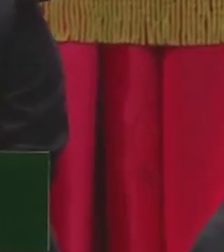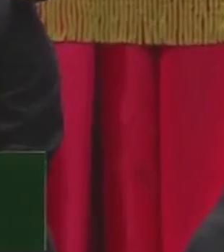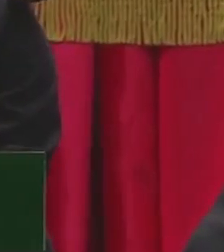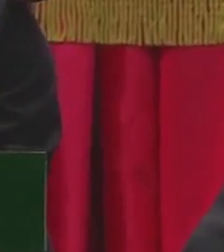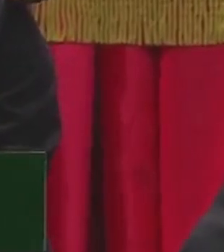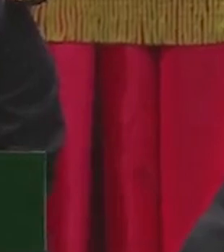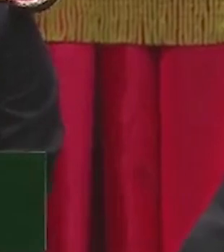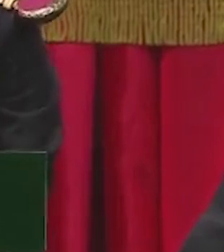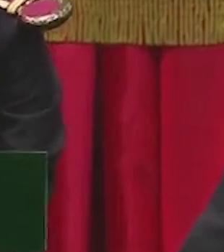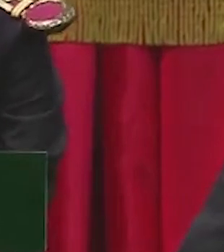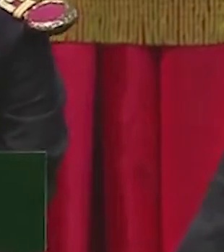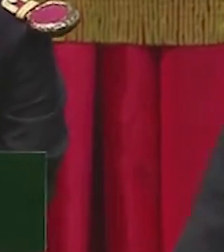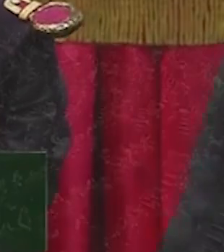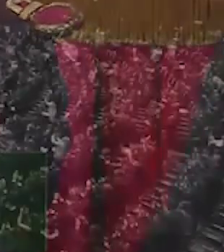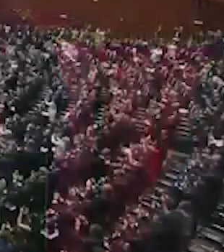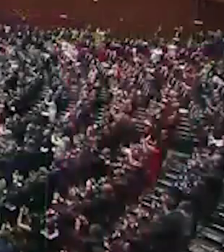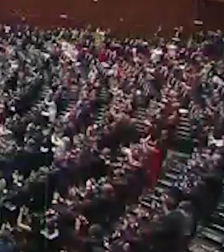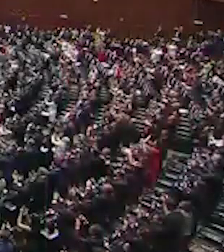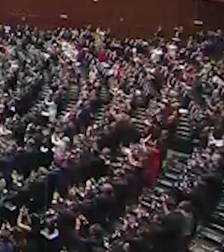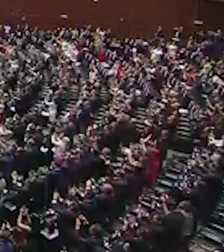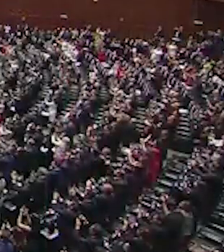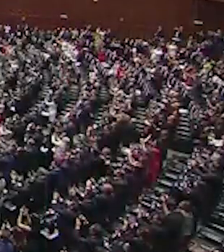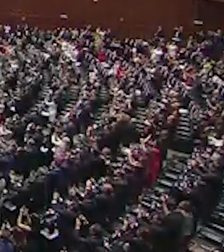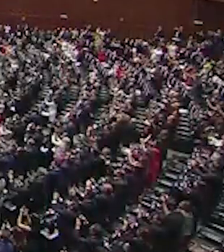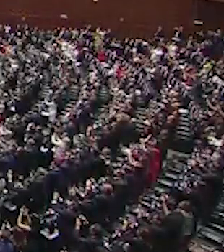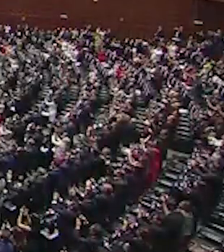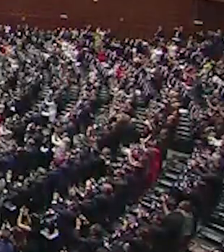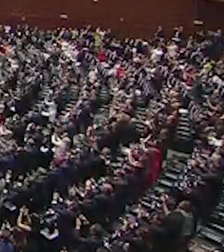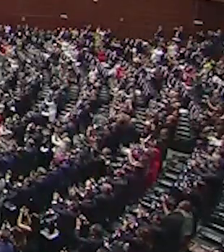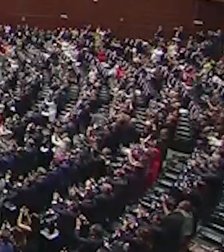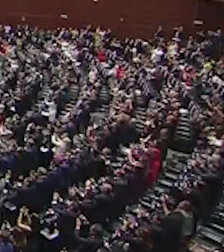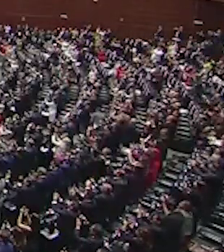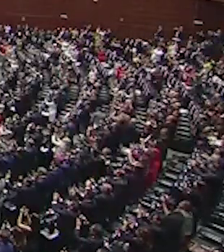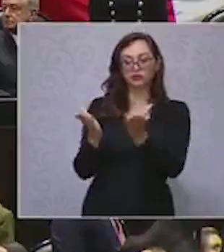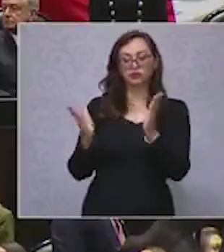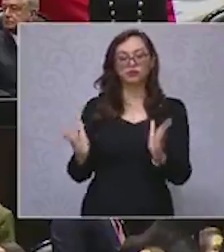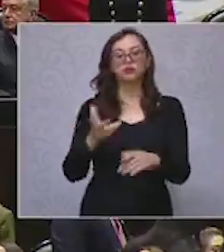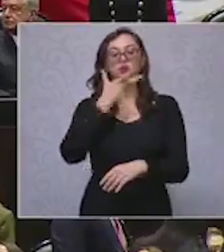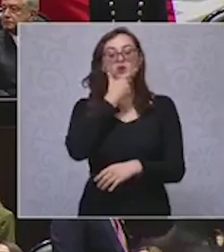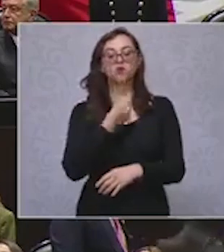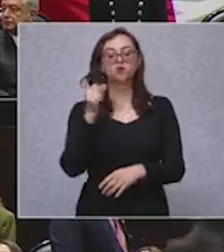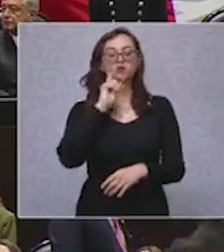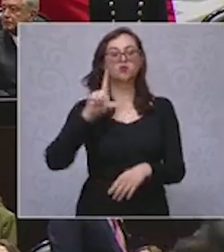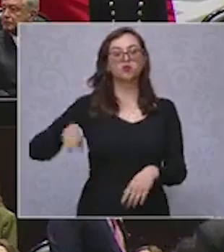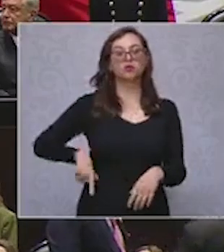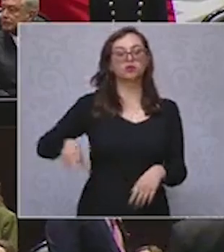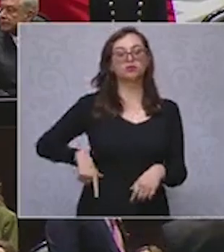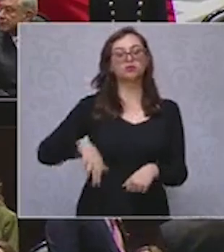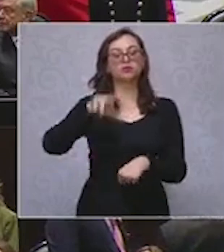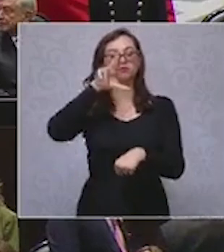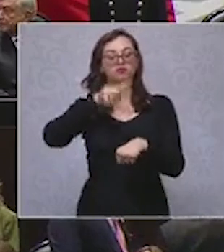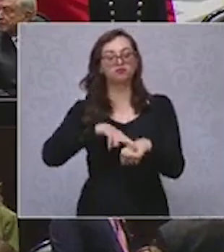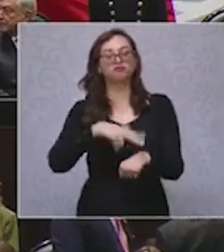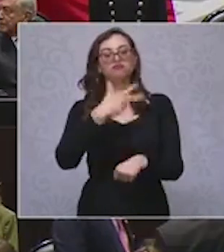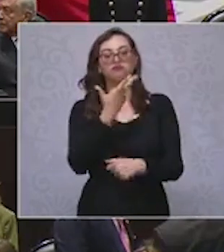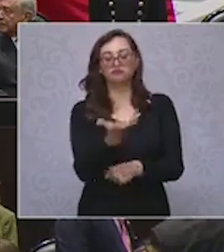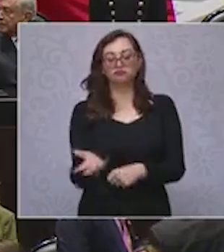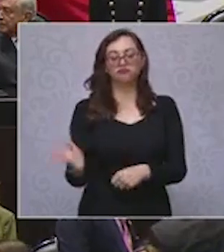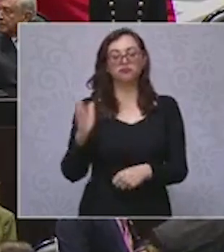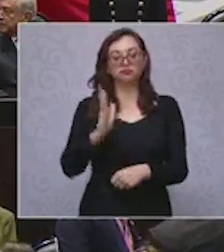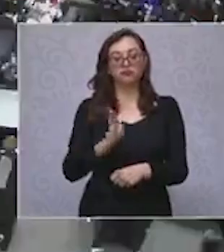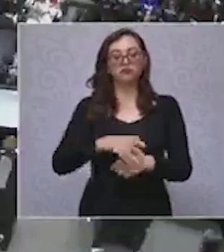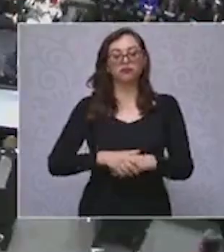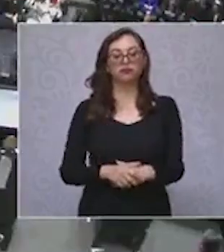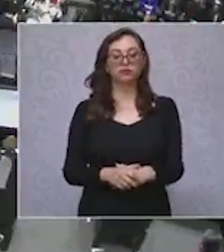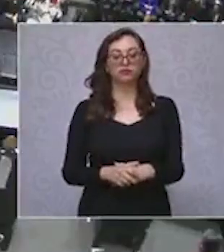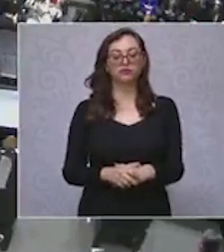presidencial. Protesto guardar y hacer guardar la constitución política de los Estados Unidos mexicanos y las leyes que de ella emanen, y desempeñar el